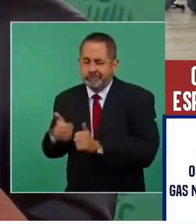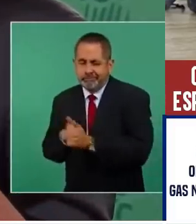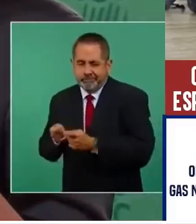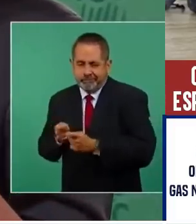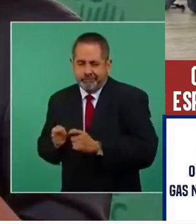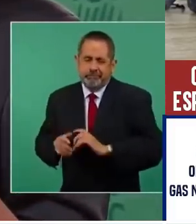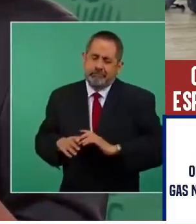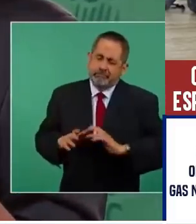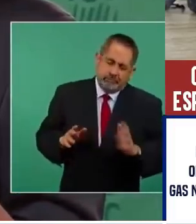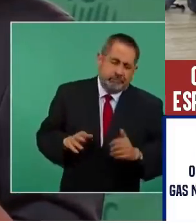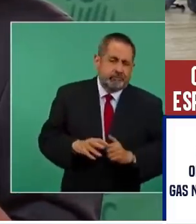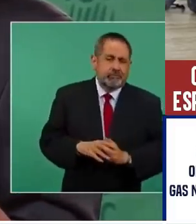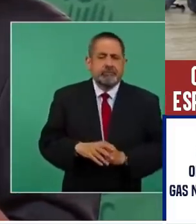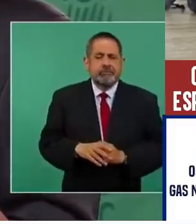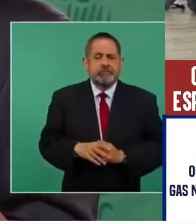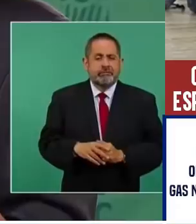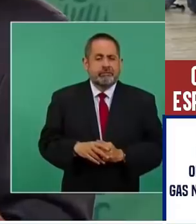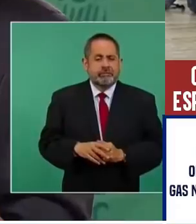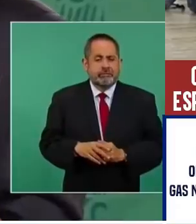internas.